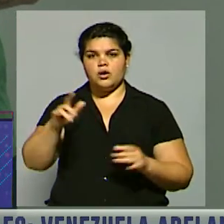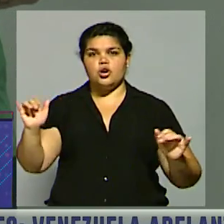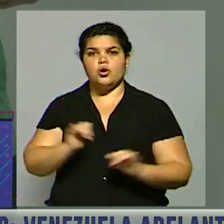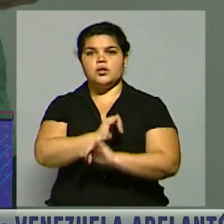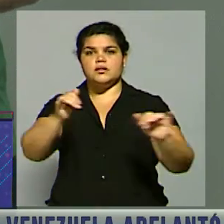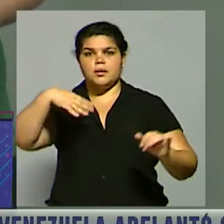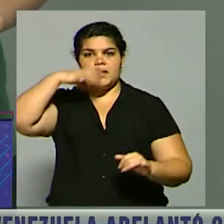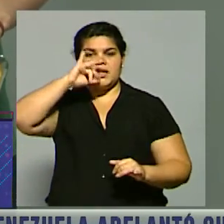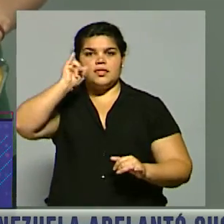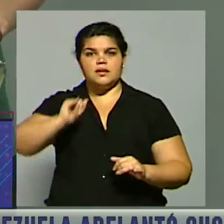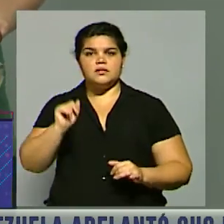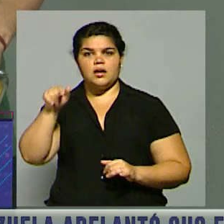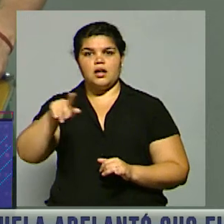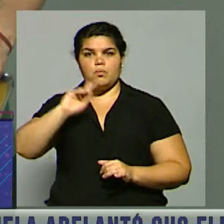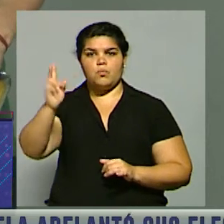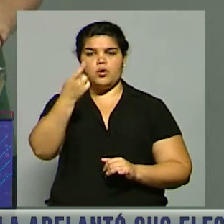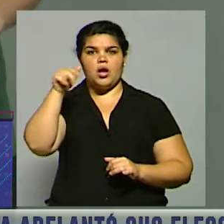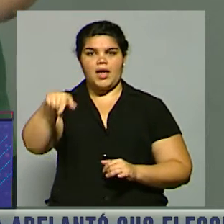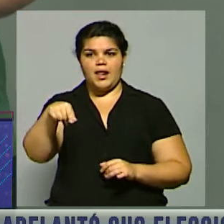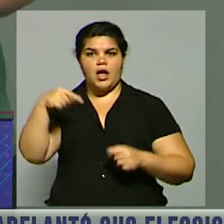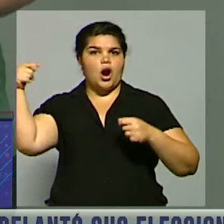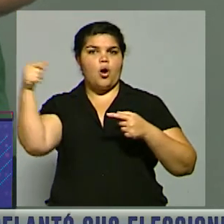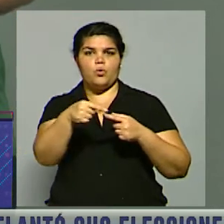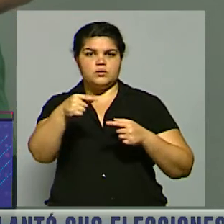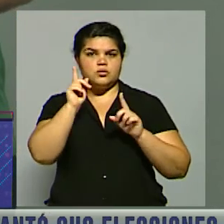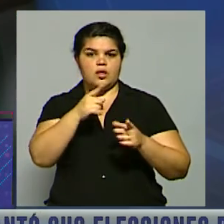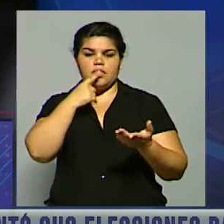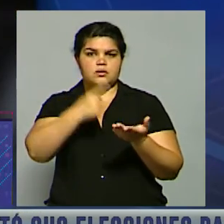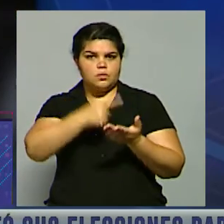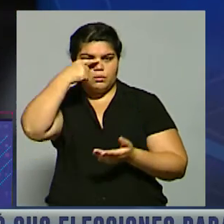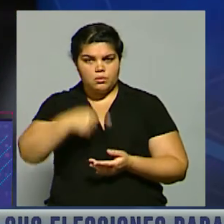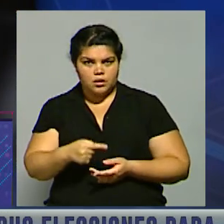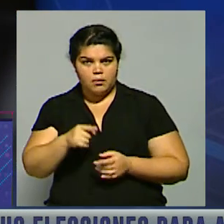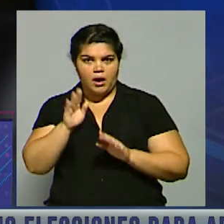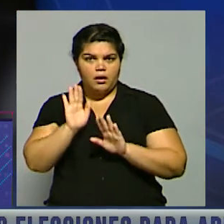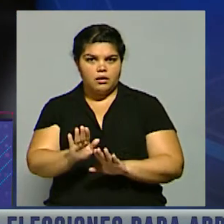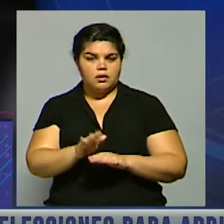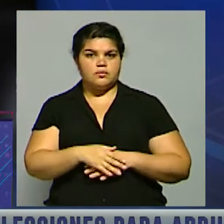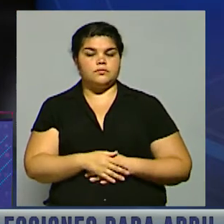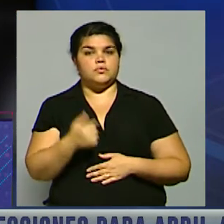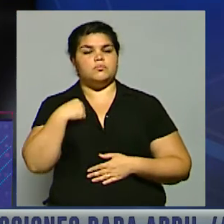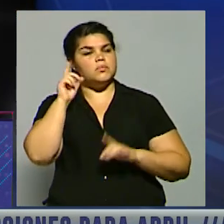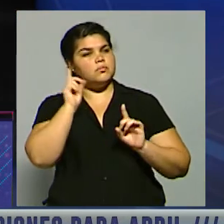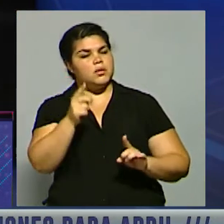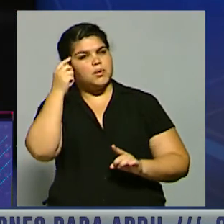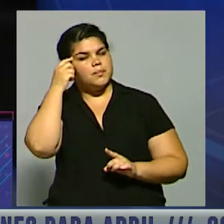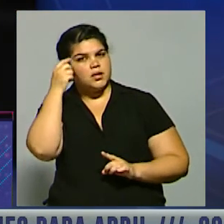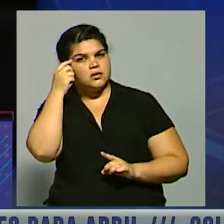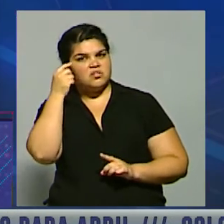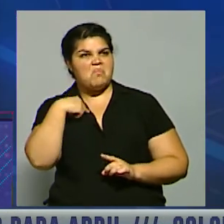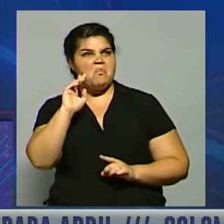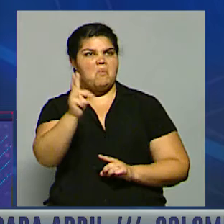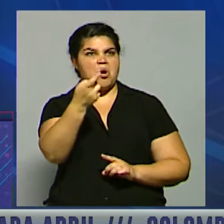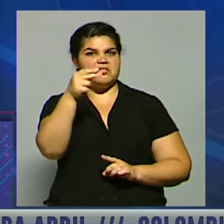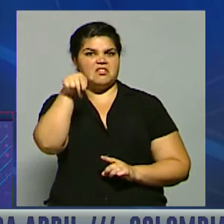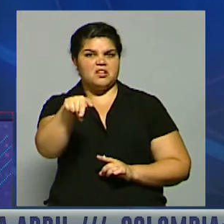Menéndez, teniendo en cuenta que se murió cumpliendo una condena? Sí, yo sobre todo pienso en eso, ¿no? La muerte a mí no me cambia mucho,